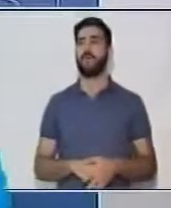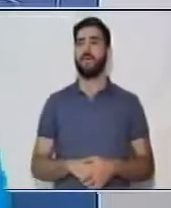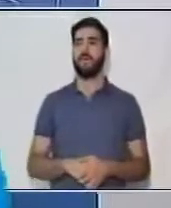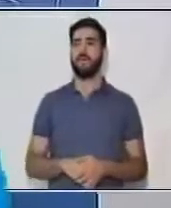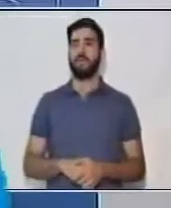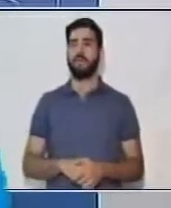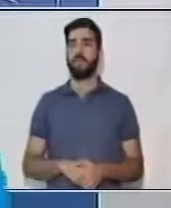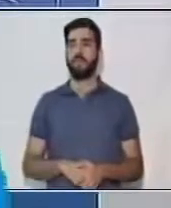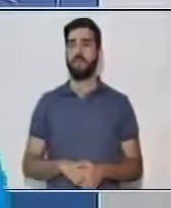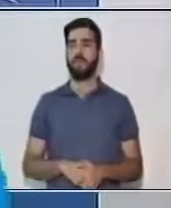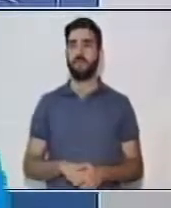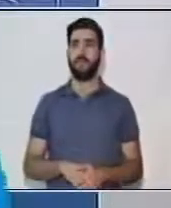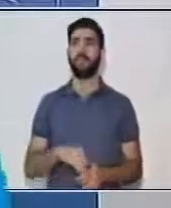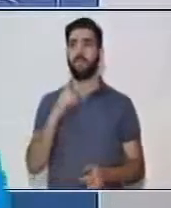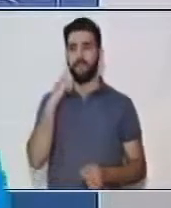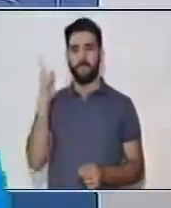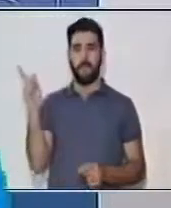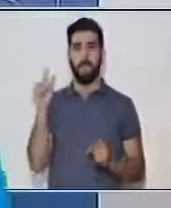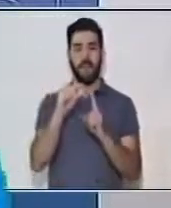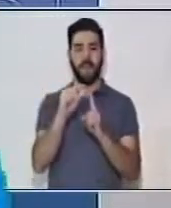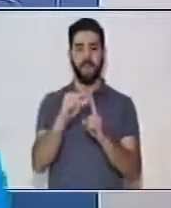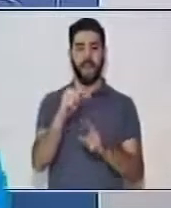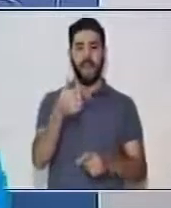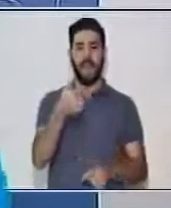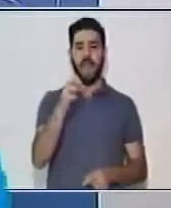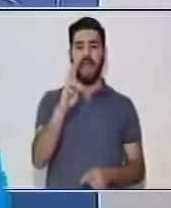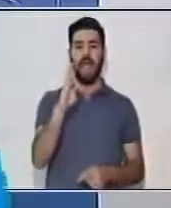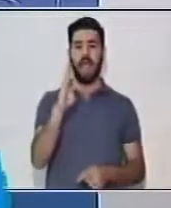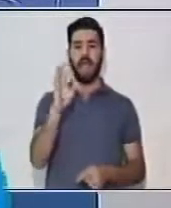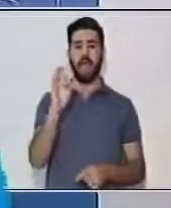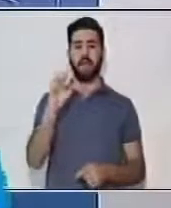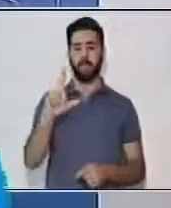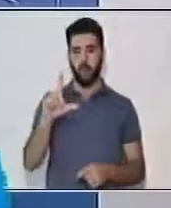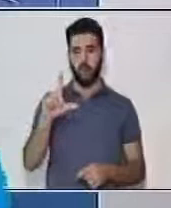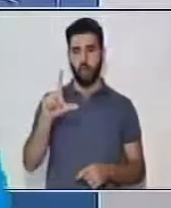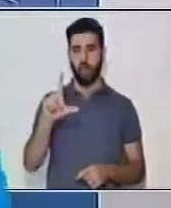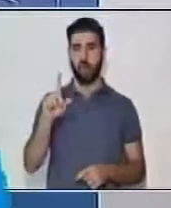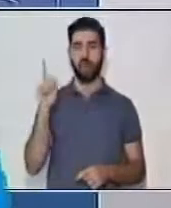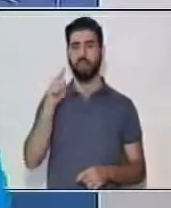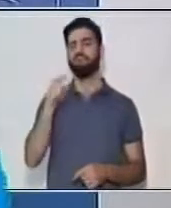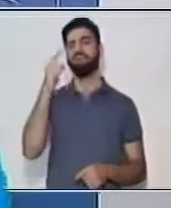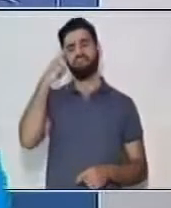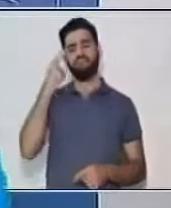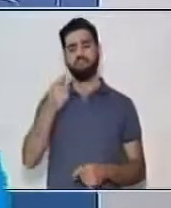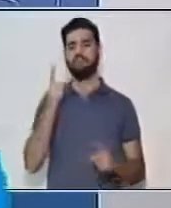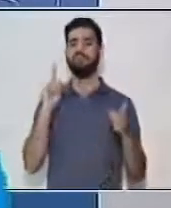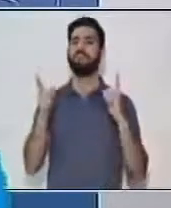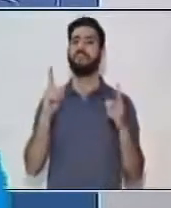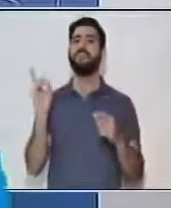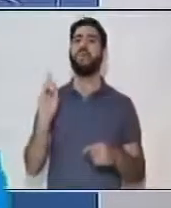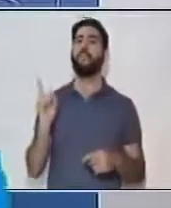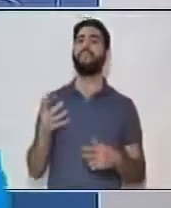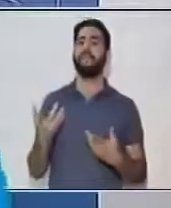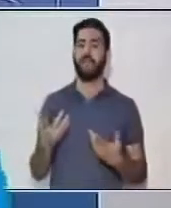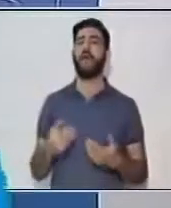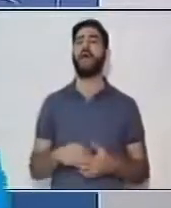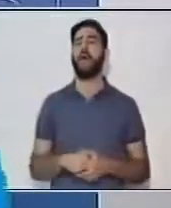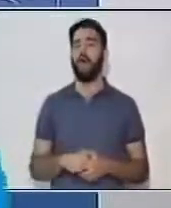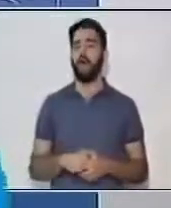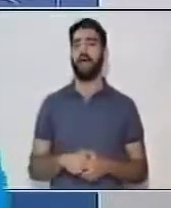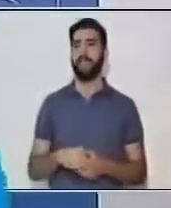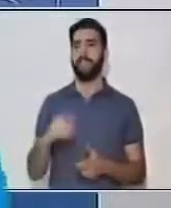la palabra árbol. Árbol será sustantivo propio o sustantivo común. Es un